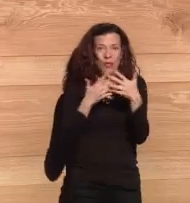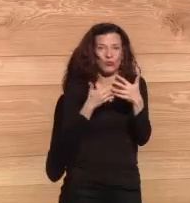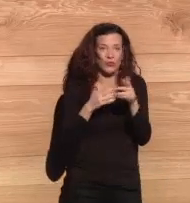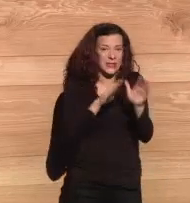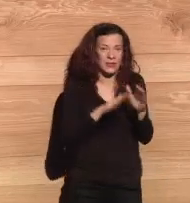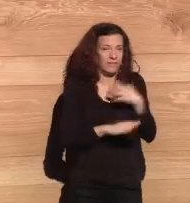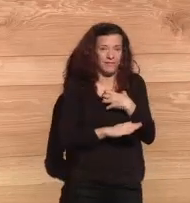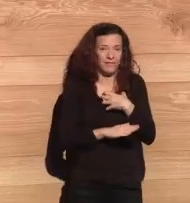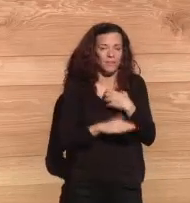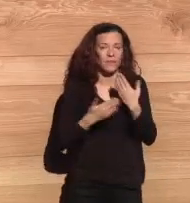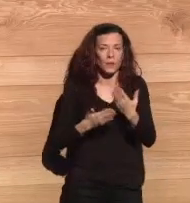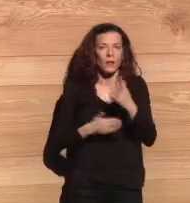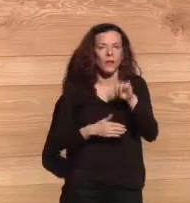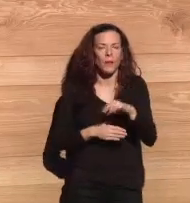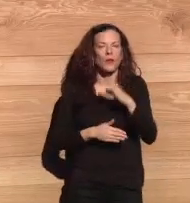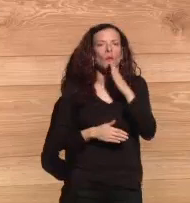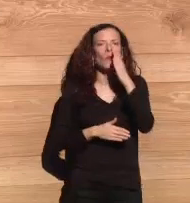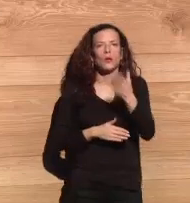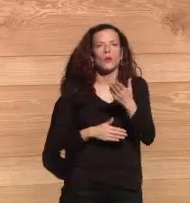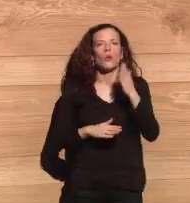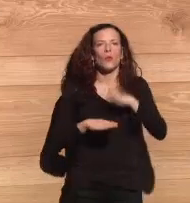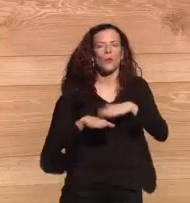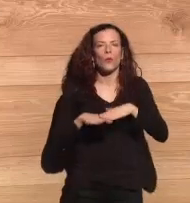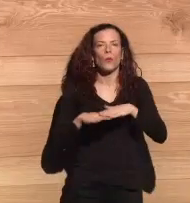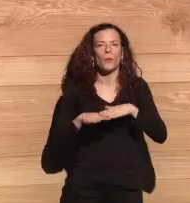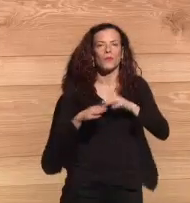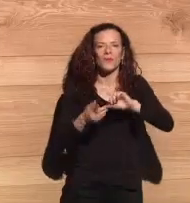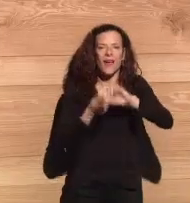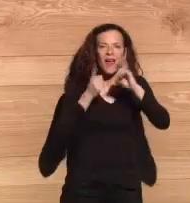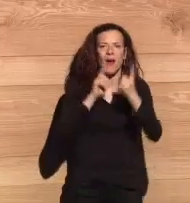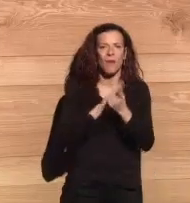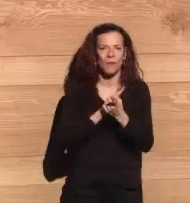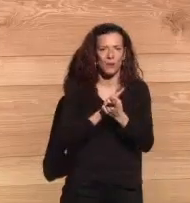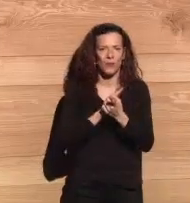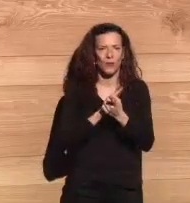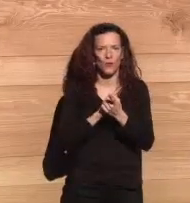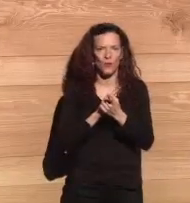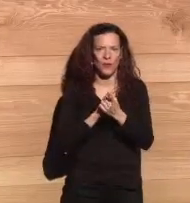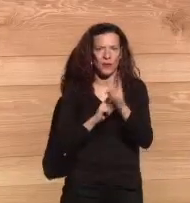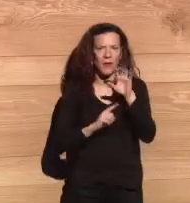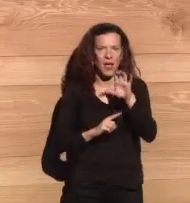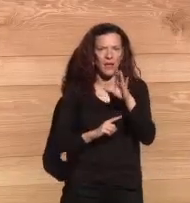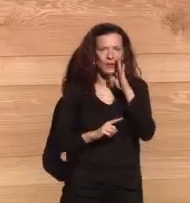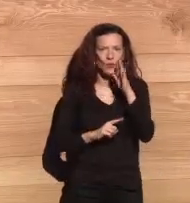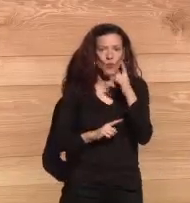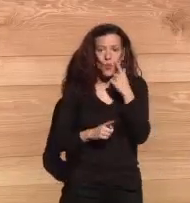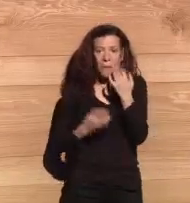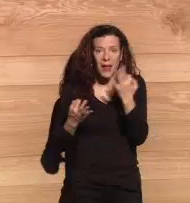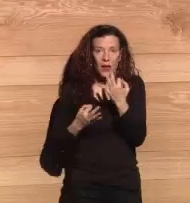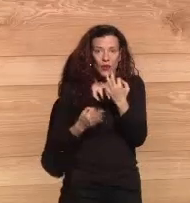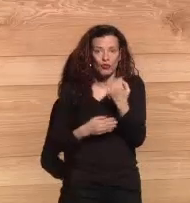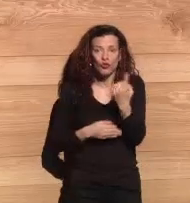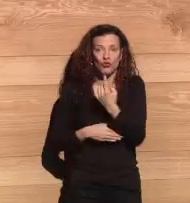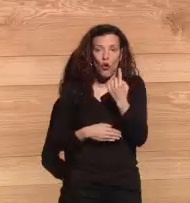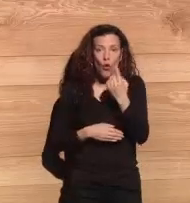Entonces también una de las causas de por qué el cambio de dirección, que era muy peligroso irse solo